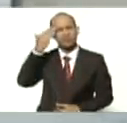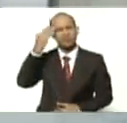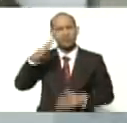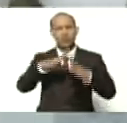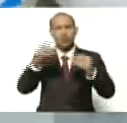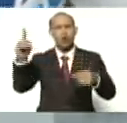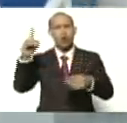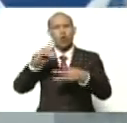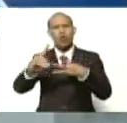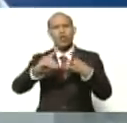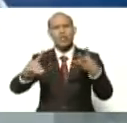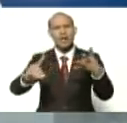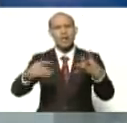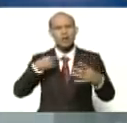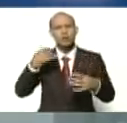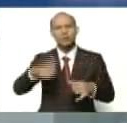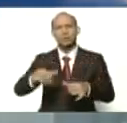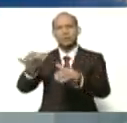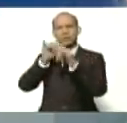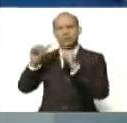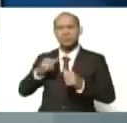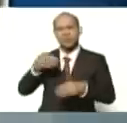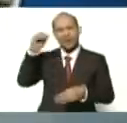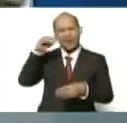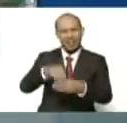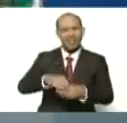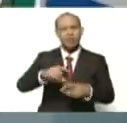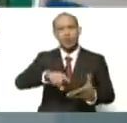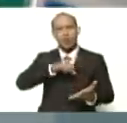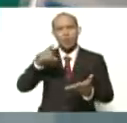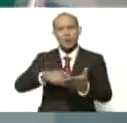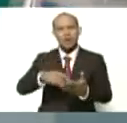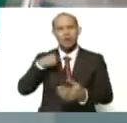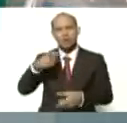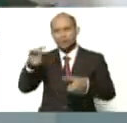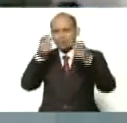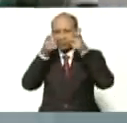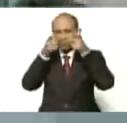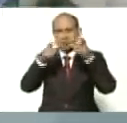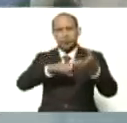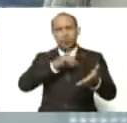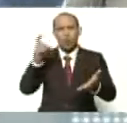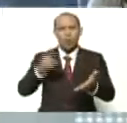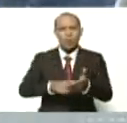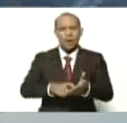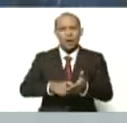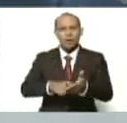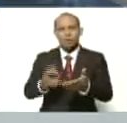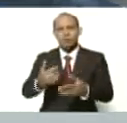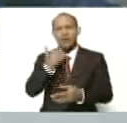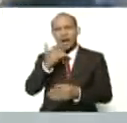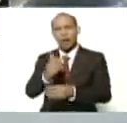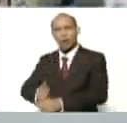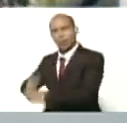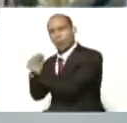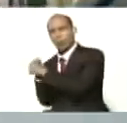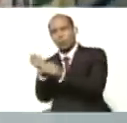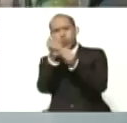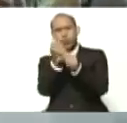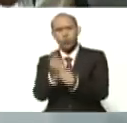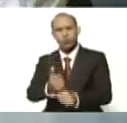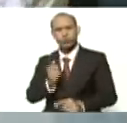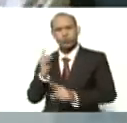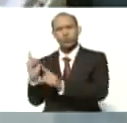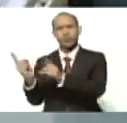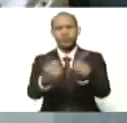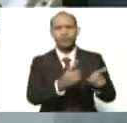tengo que estar informado tengo que estar en la jugada allí montado en la jugada y dispuesto a batear y empujar carrera